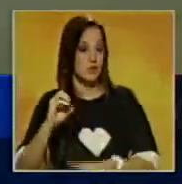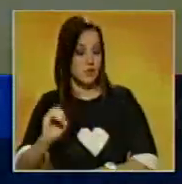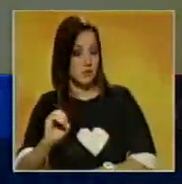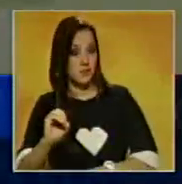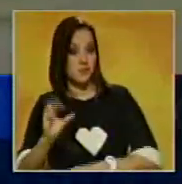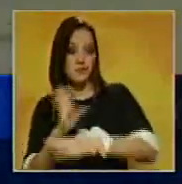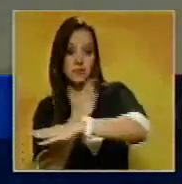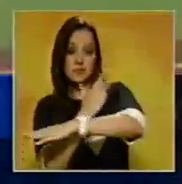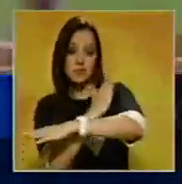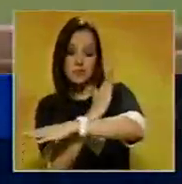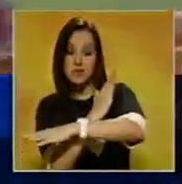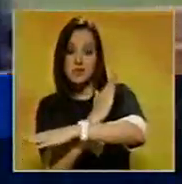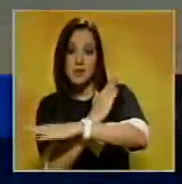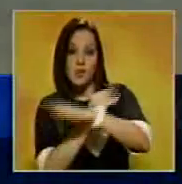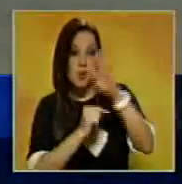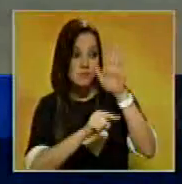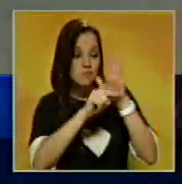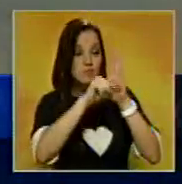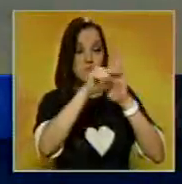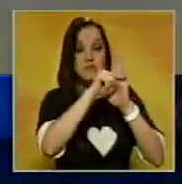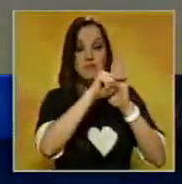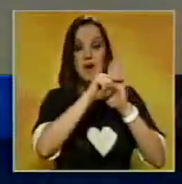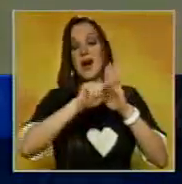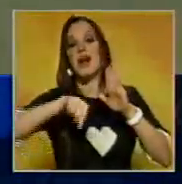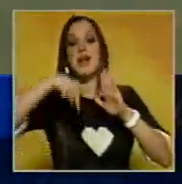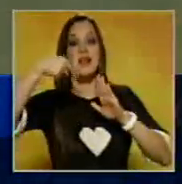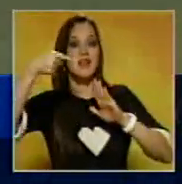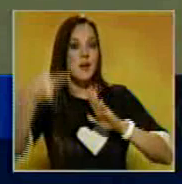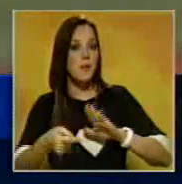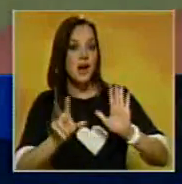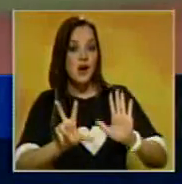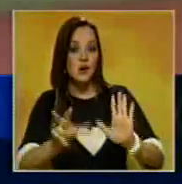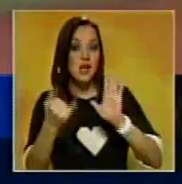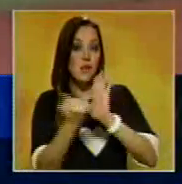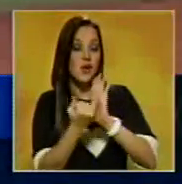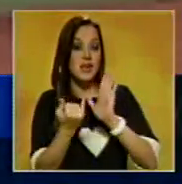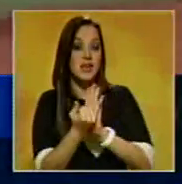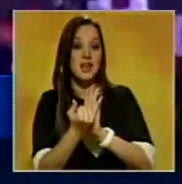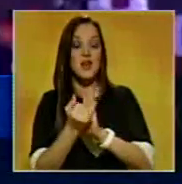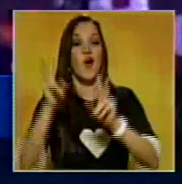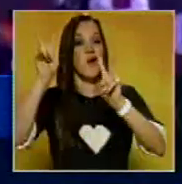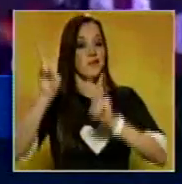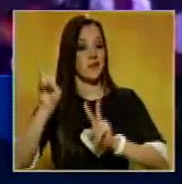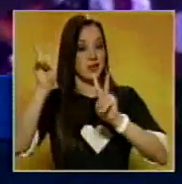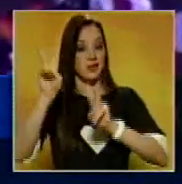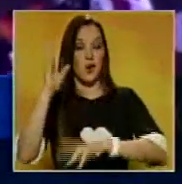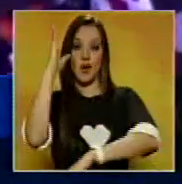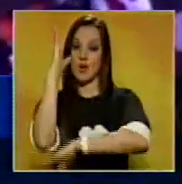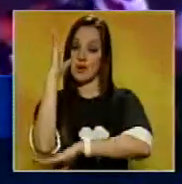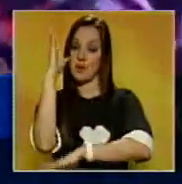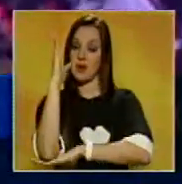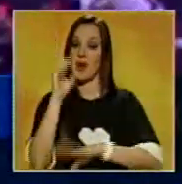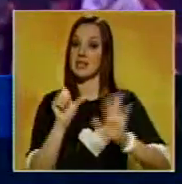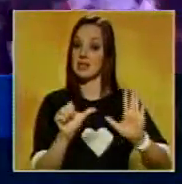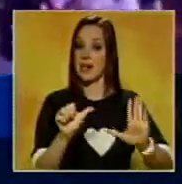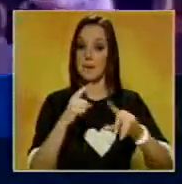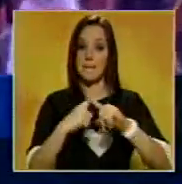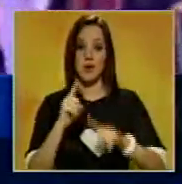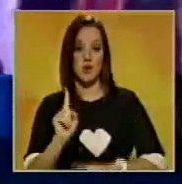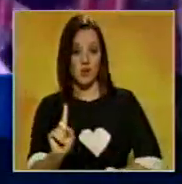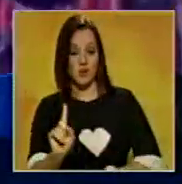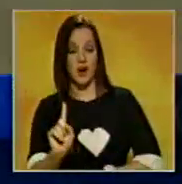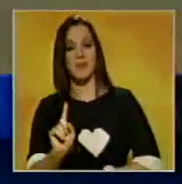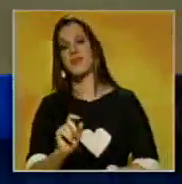en la pizarra, pero Rivero no dio tregua y con cuadrangular en la octava entrada sentenció la victoria de Lara 6-1. Rivero se